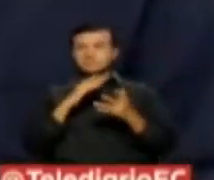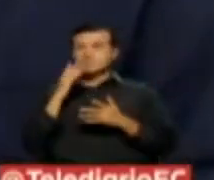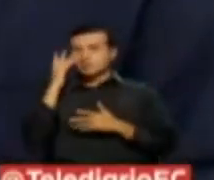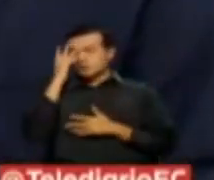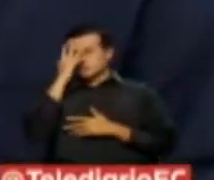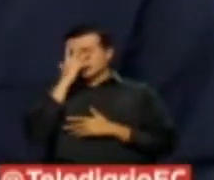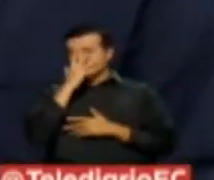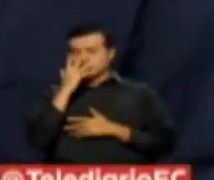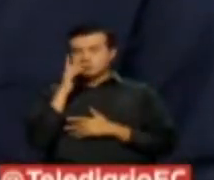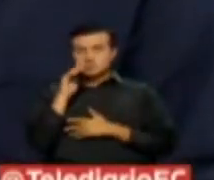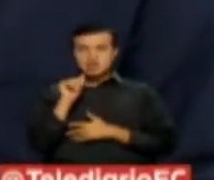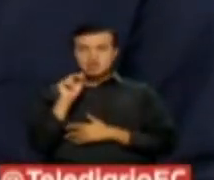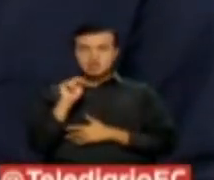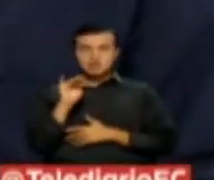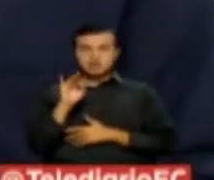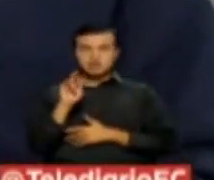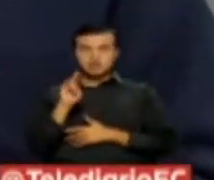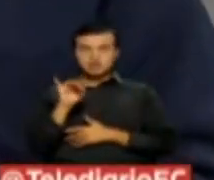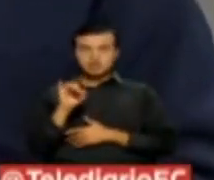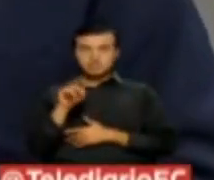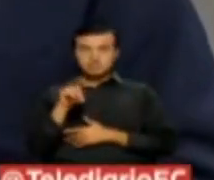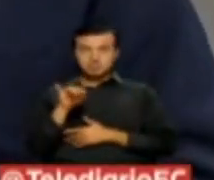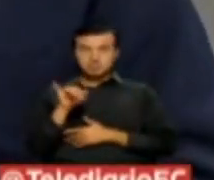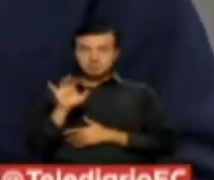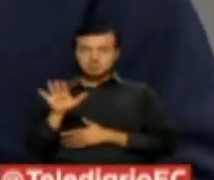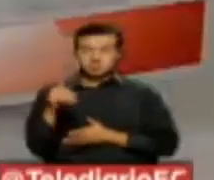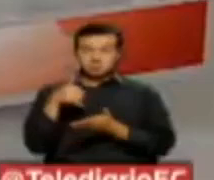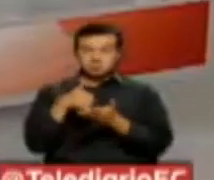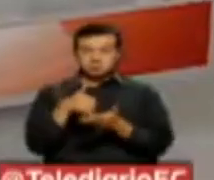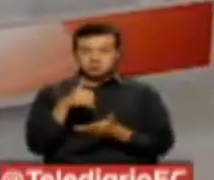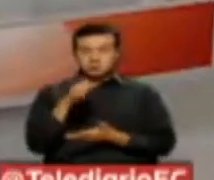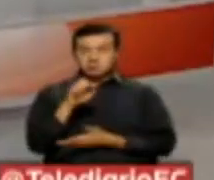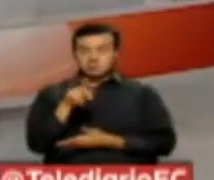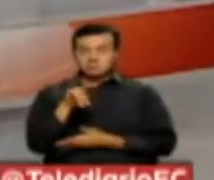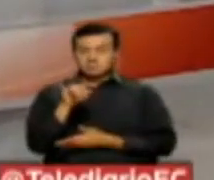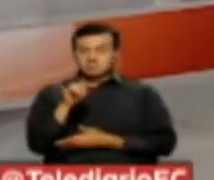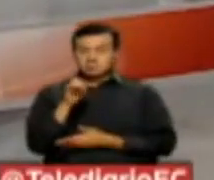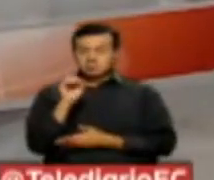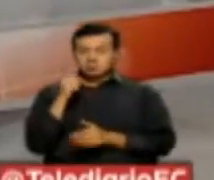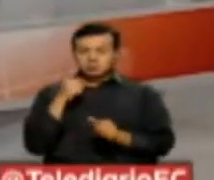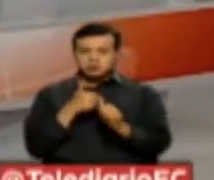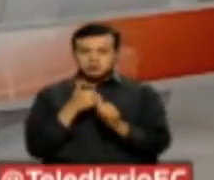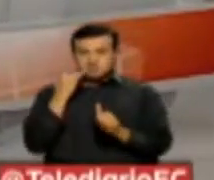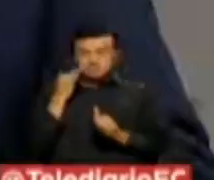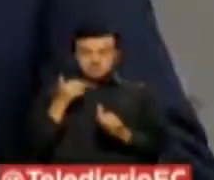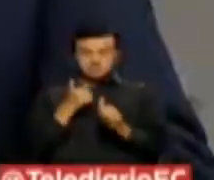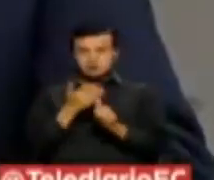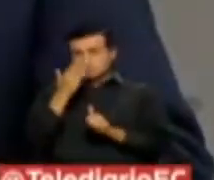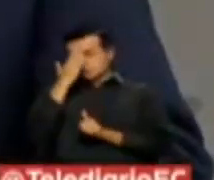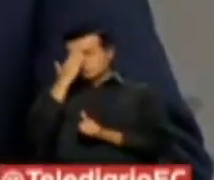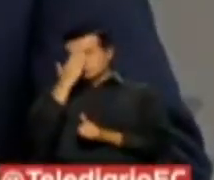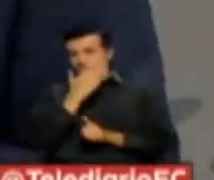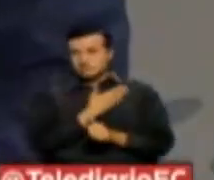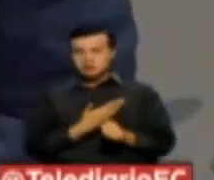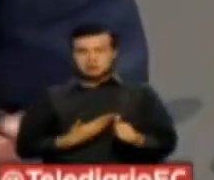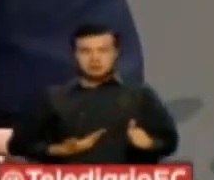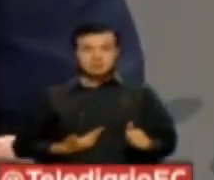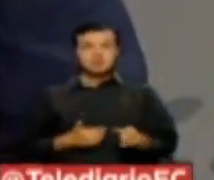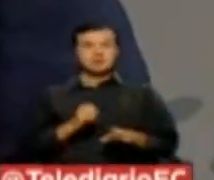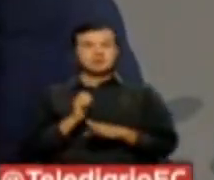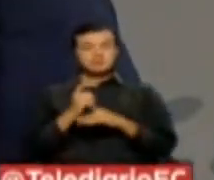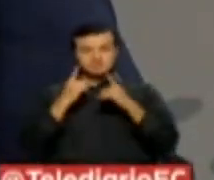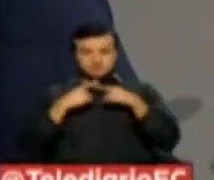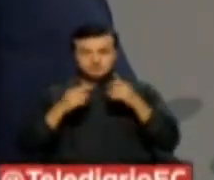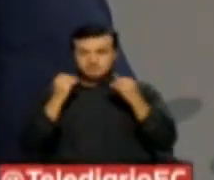antonio preciado es uno de los nominados al premio eugenio espejo que estamos a pocas horas entiendo yo de que el presidente de la república